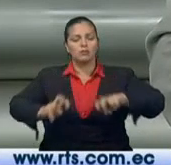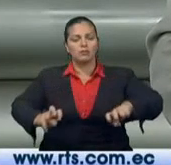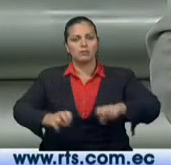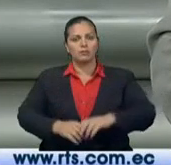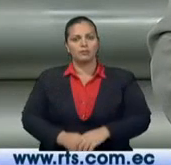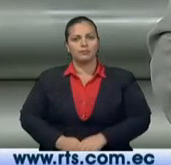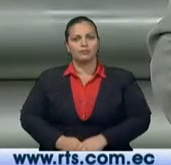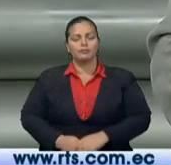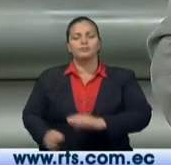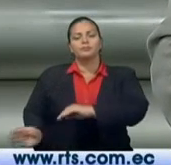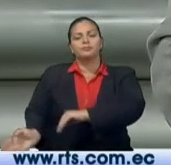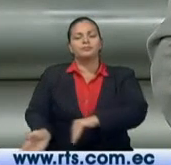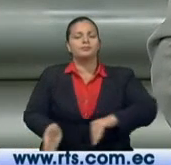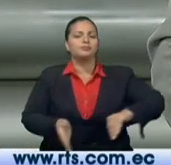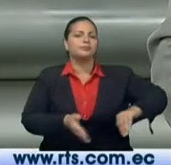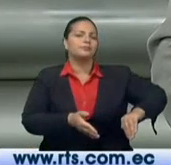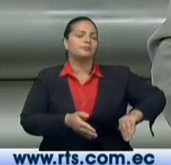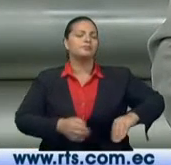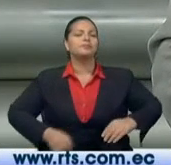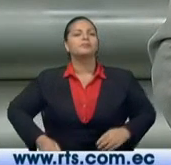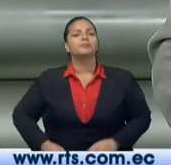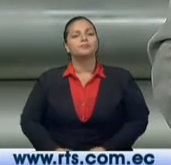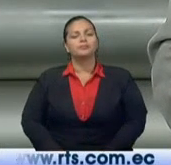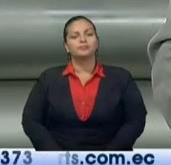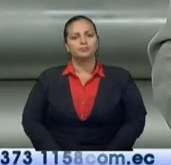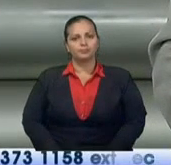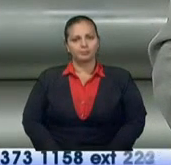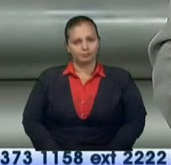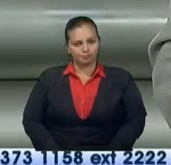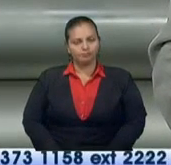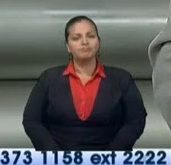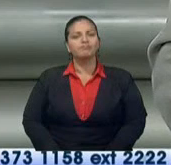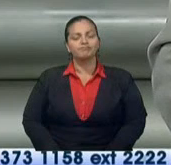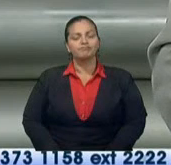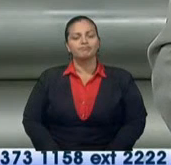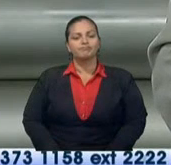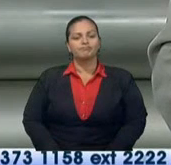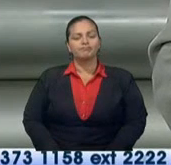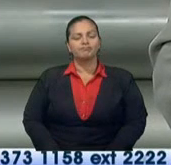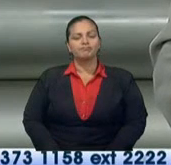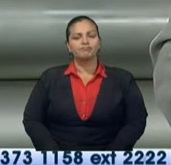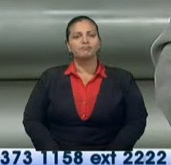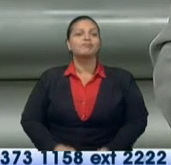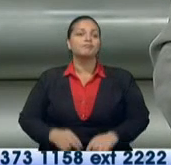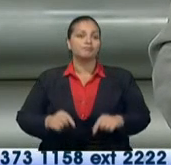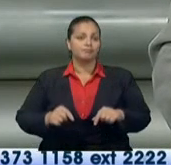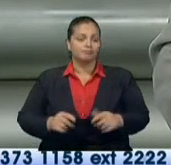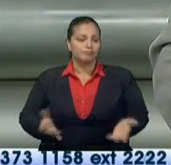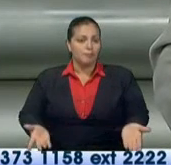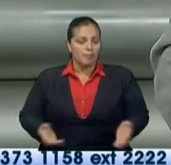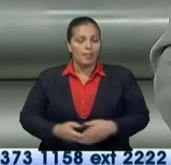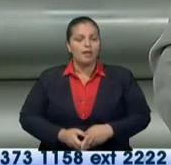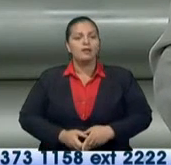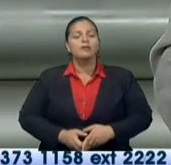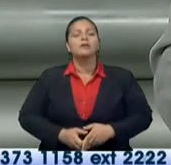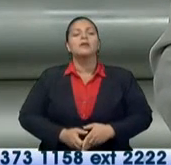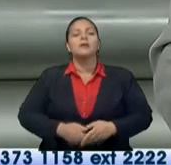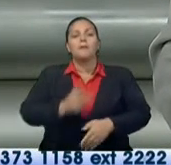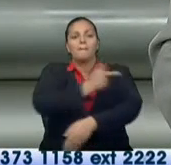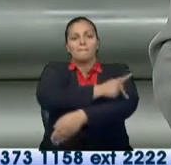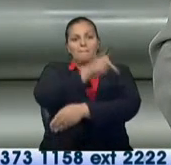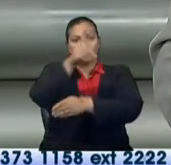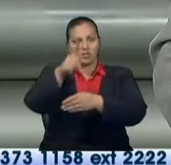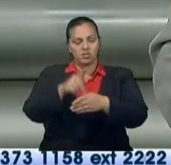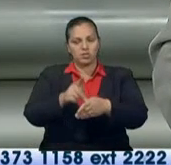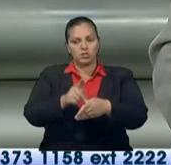Con una campaña masiva y puerta a puerta se pretende llegar con información a la población de Mejía, al sur de la provincia de Pichincha,